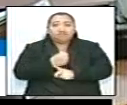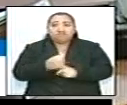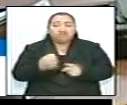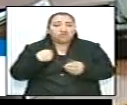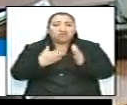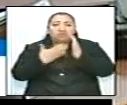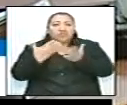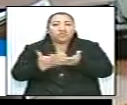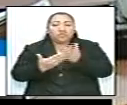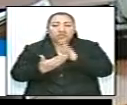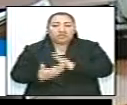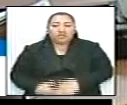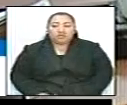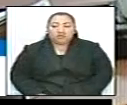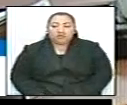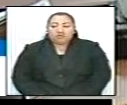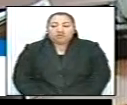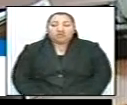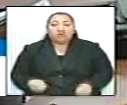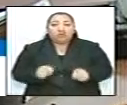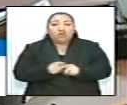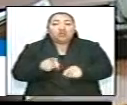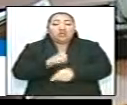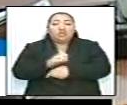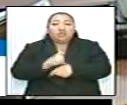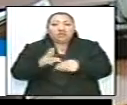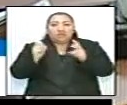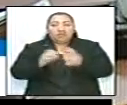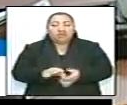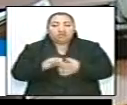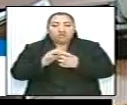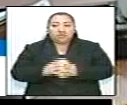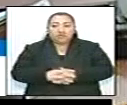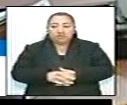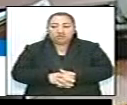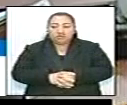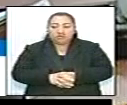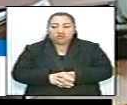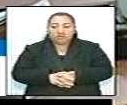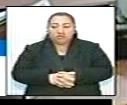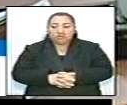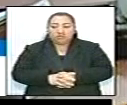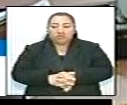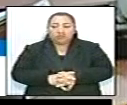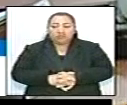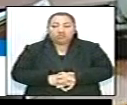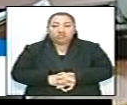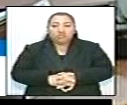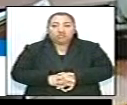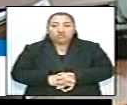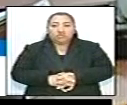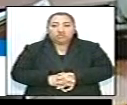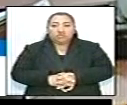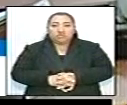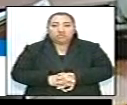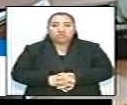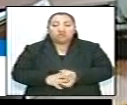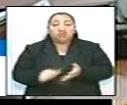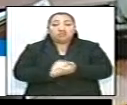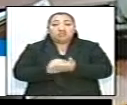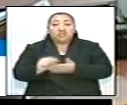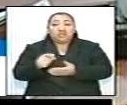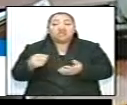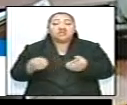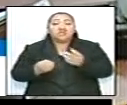o discriminadas, así como capacitarles en temas puntuales, como el caso, presidenta, en este mes de septiembre, en la semana de